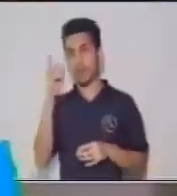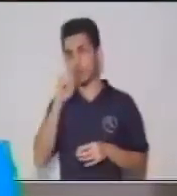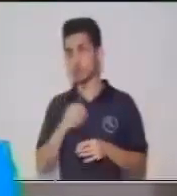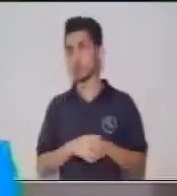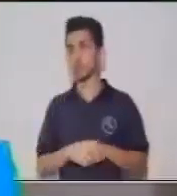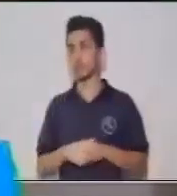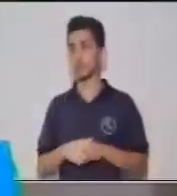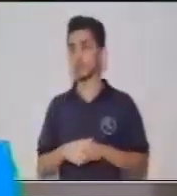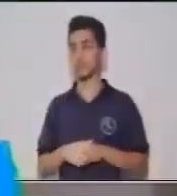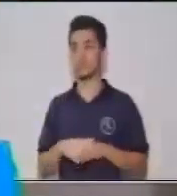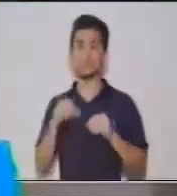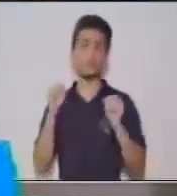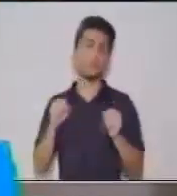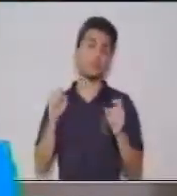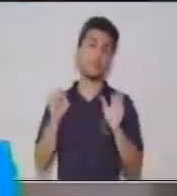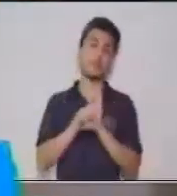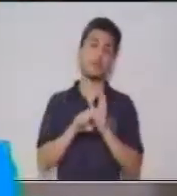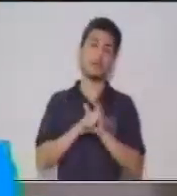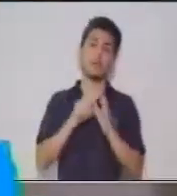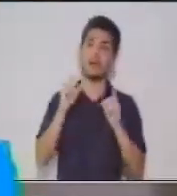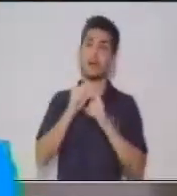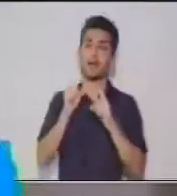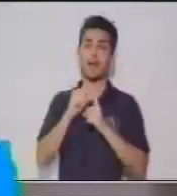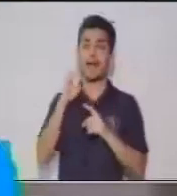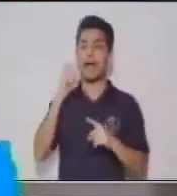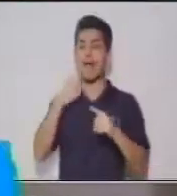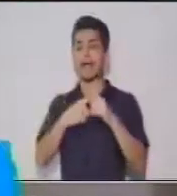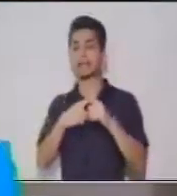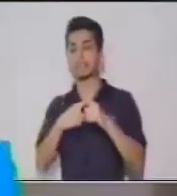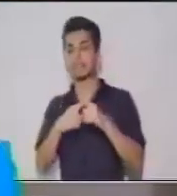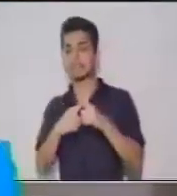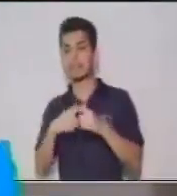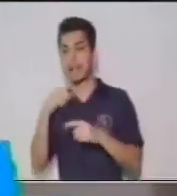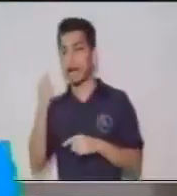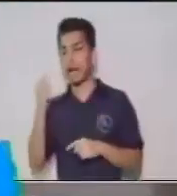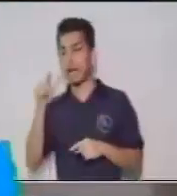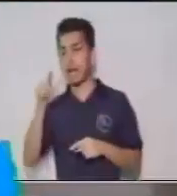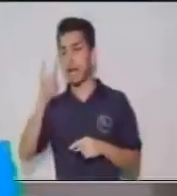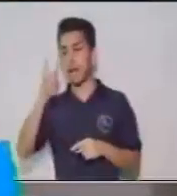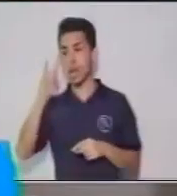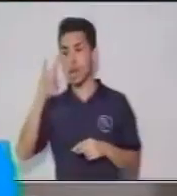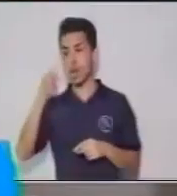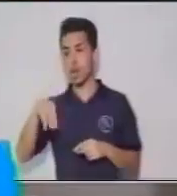caso, la palabra ex alumno.